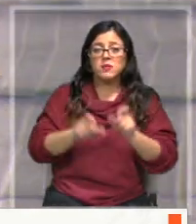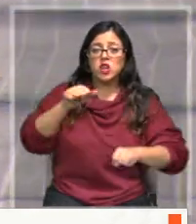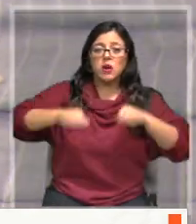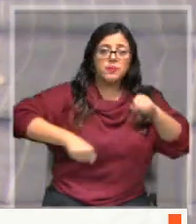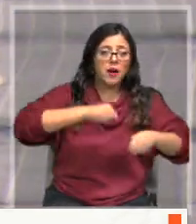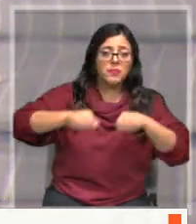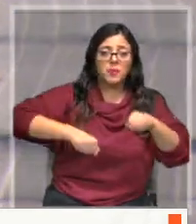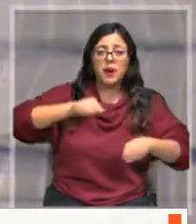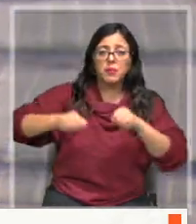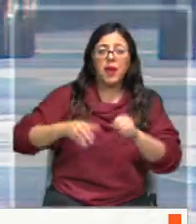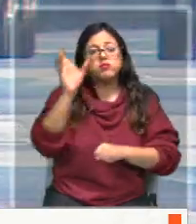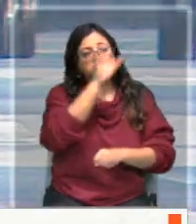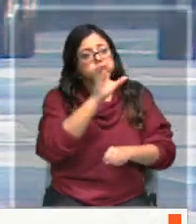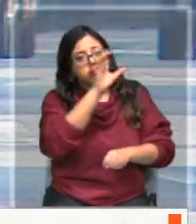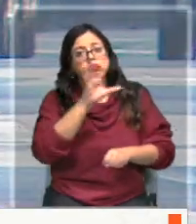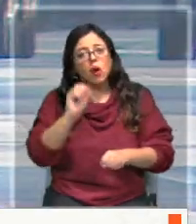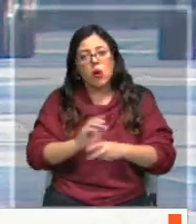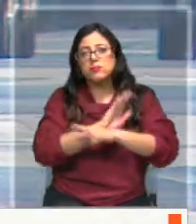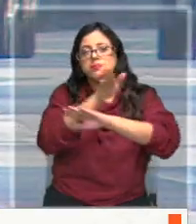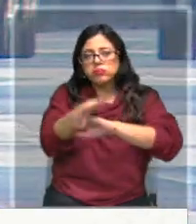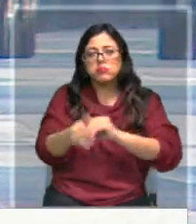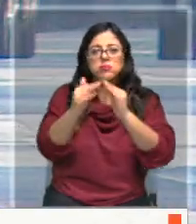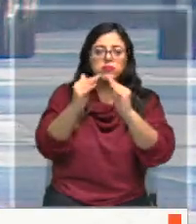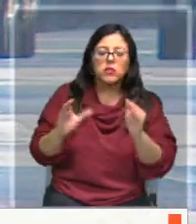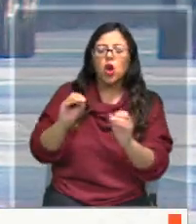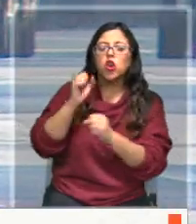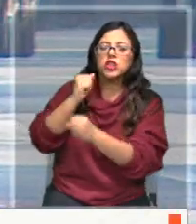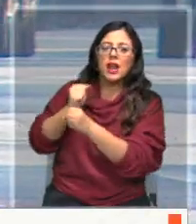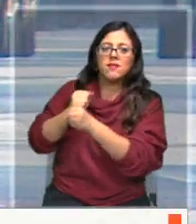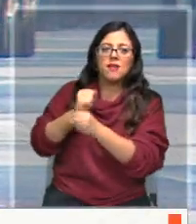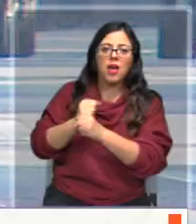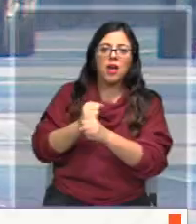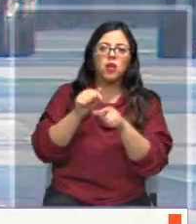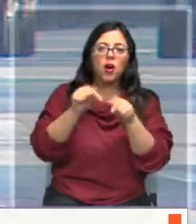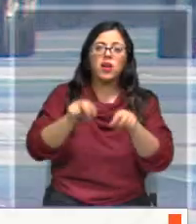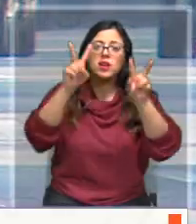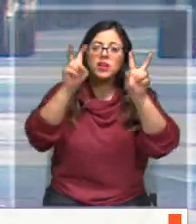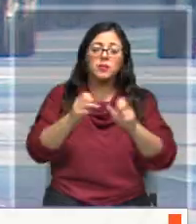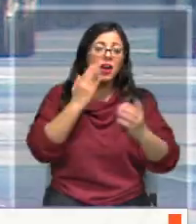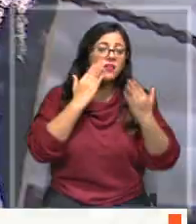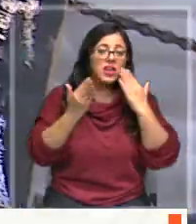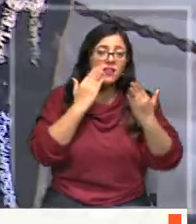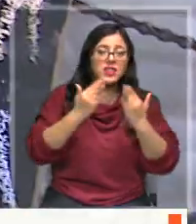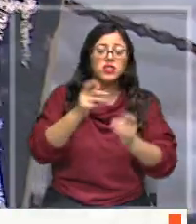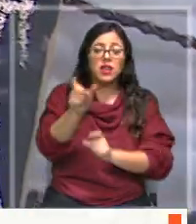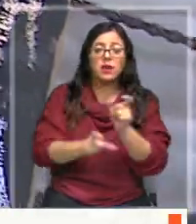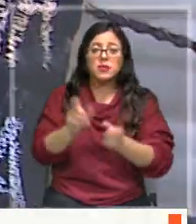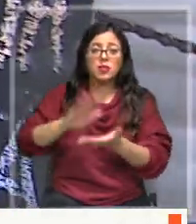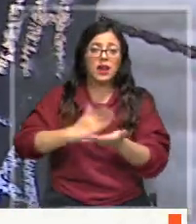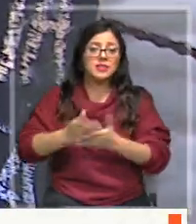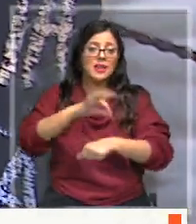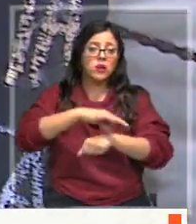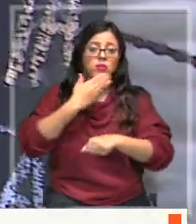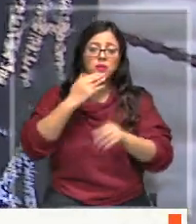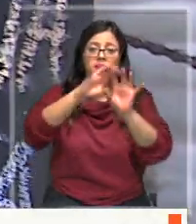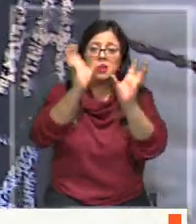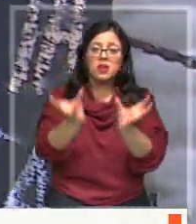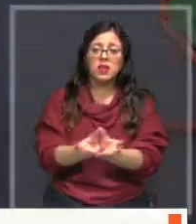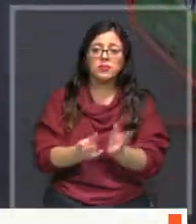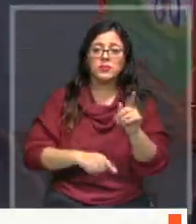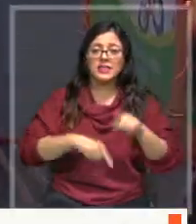hasta sus trabajos o hogares sobre todo por los múltiples beneficios que brindan tanto al usuario a la salud y al planeta